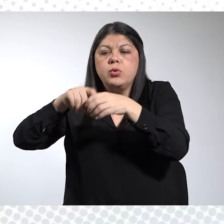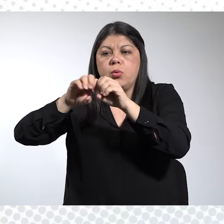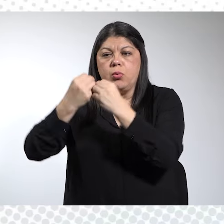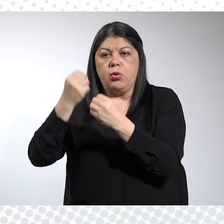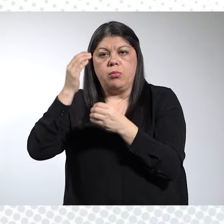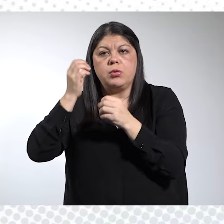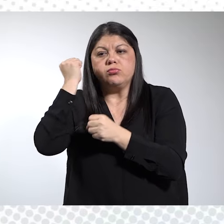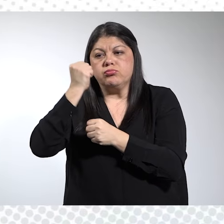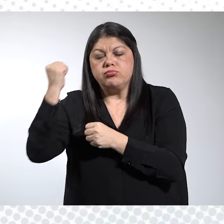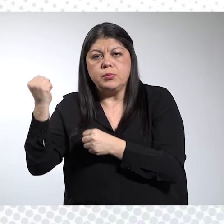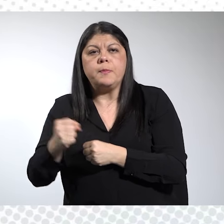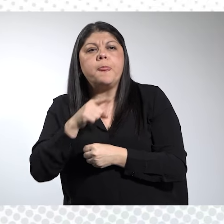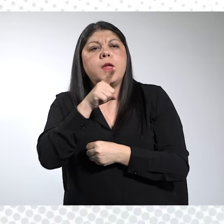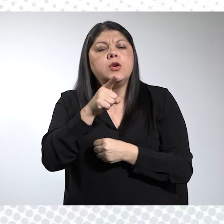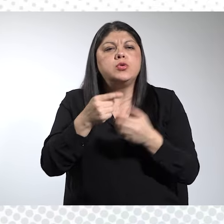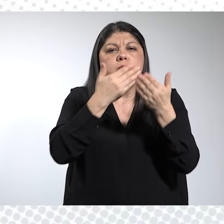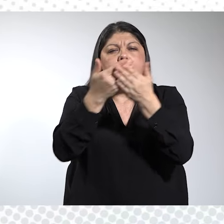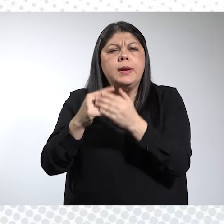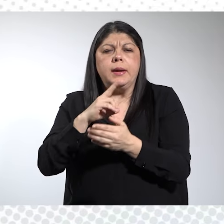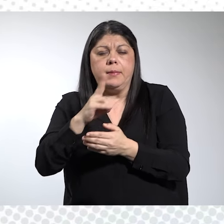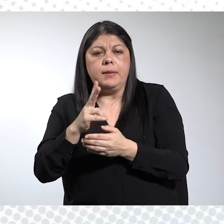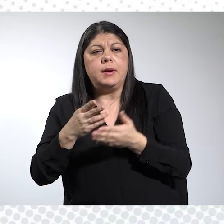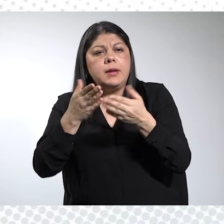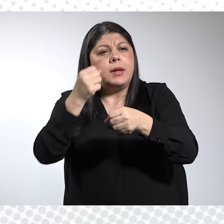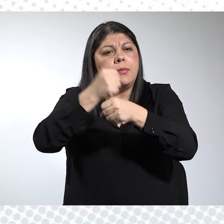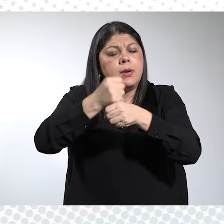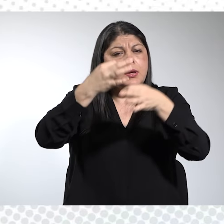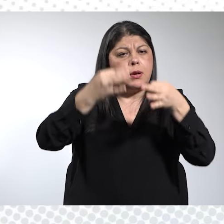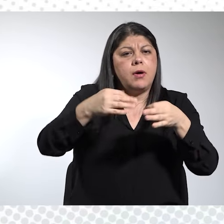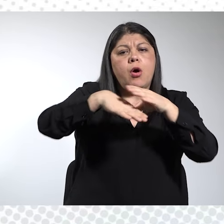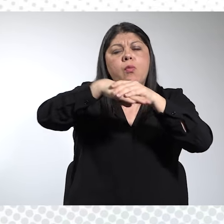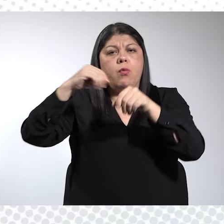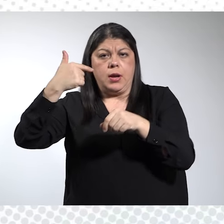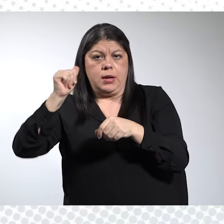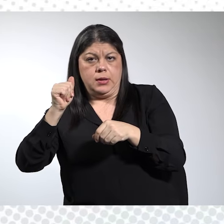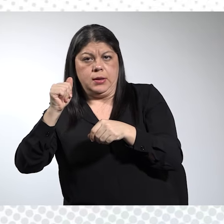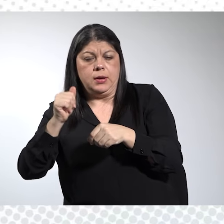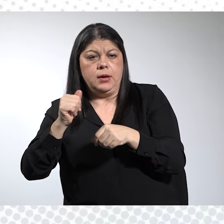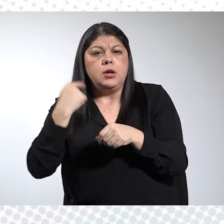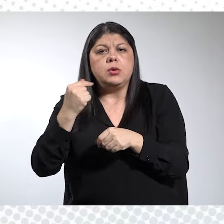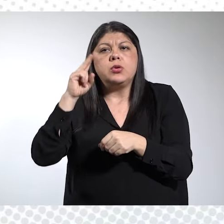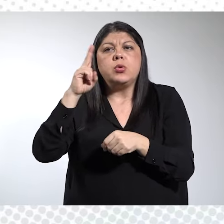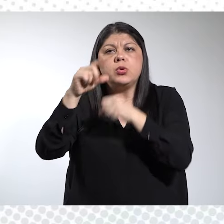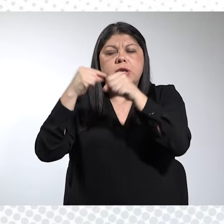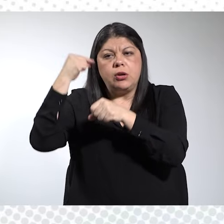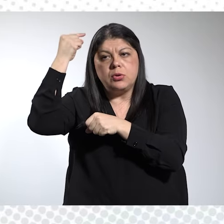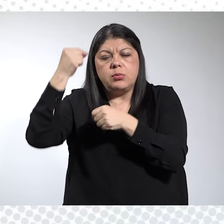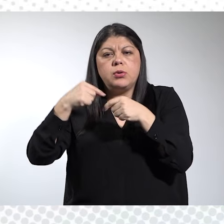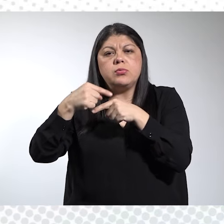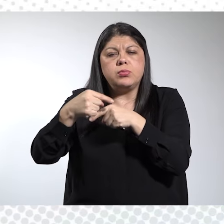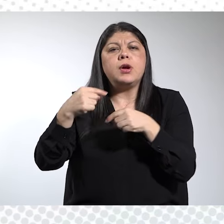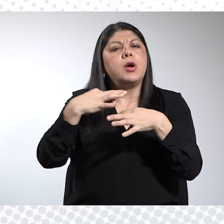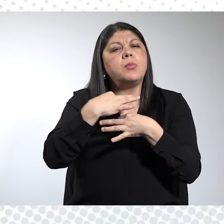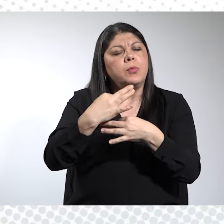caer en las redes del crimen organizado. ¿Cuál es su plan real para crear empleo digno fuera del gran área metropolitana en los primeros 2 años de